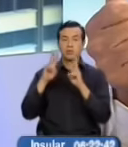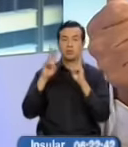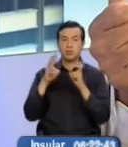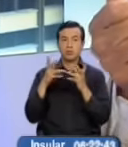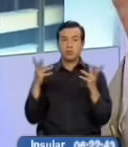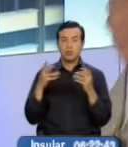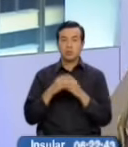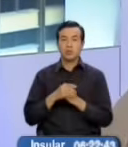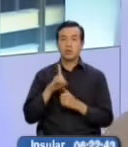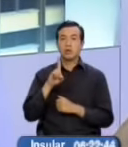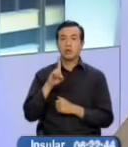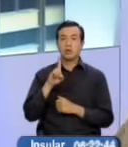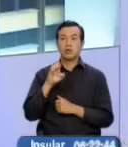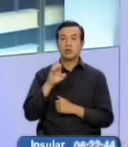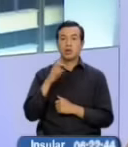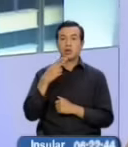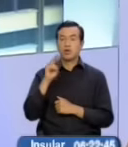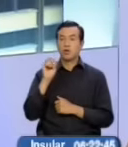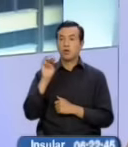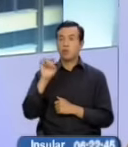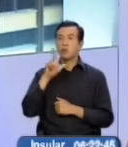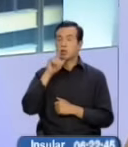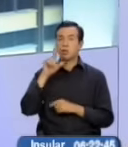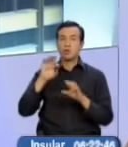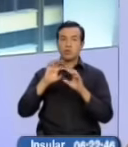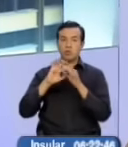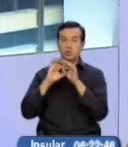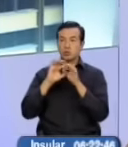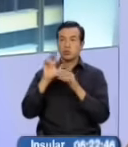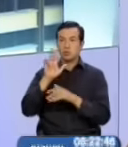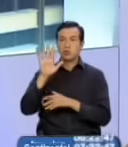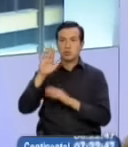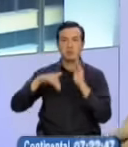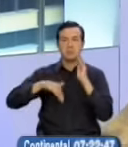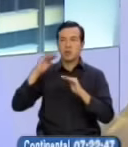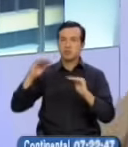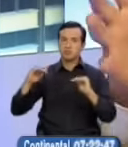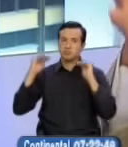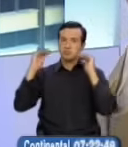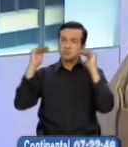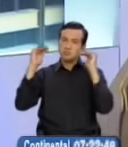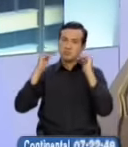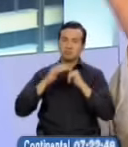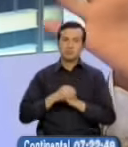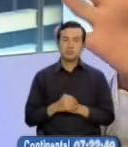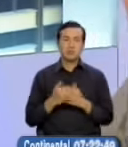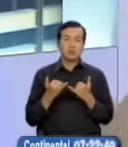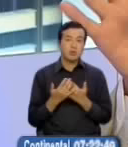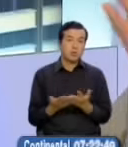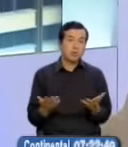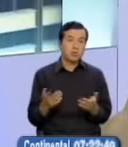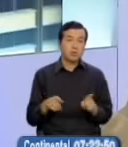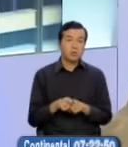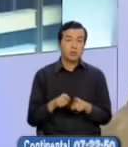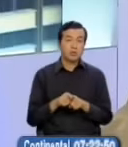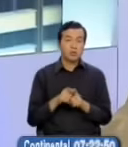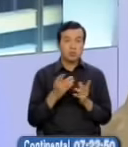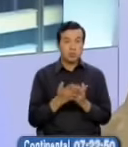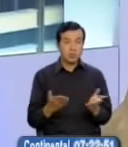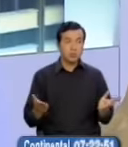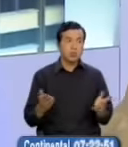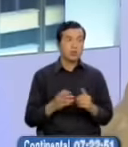Hunt va a terminar favoreciendo al partido más fuerte y será Alianza País. Entonces, digamos, por el momento, tal como están las cosas. Pero